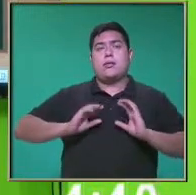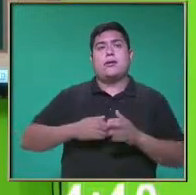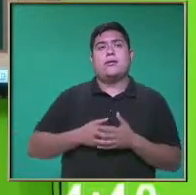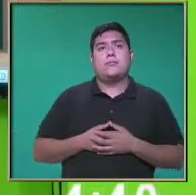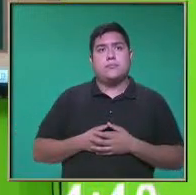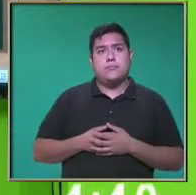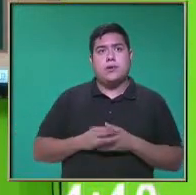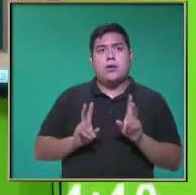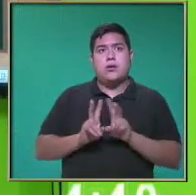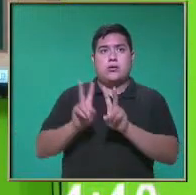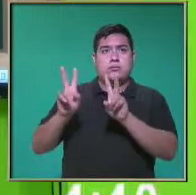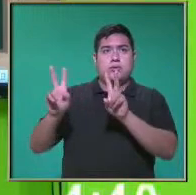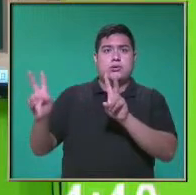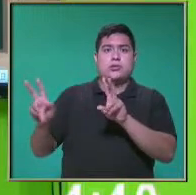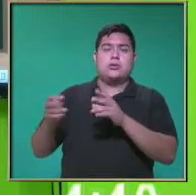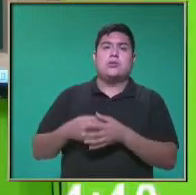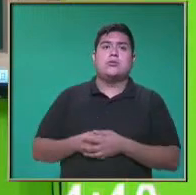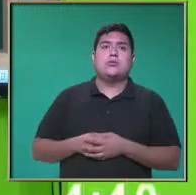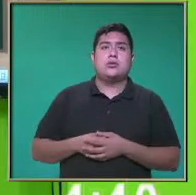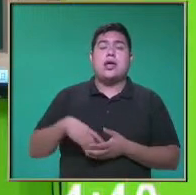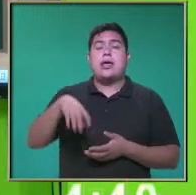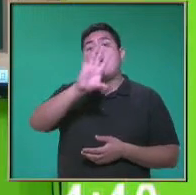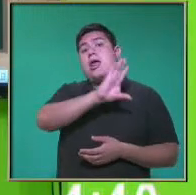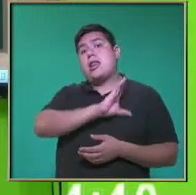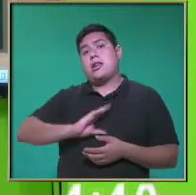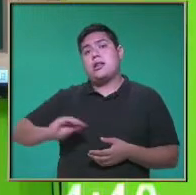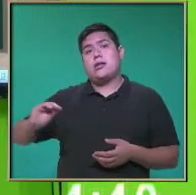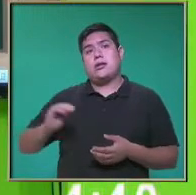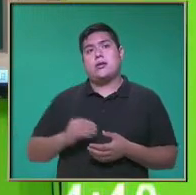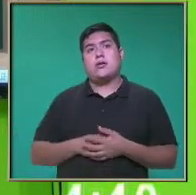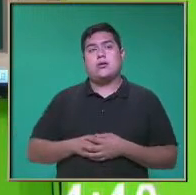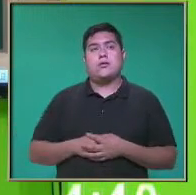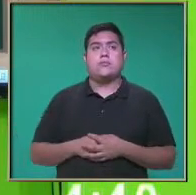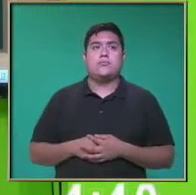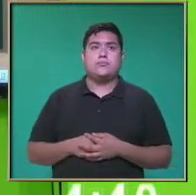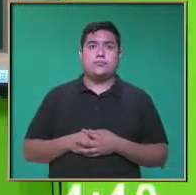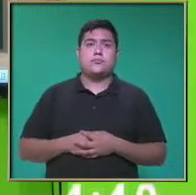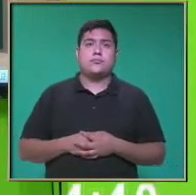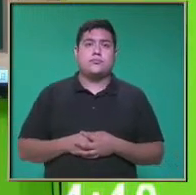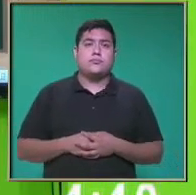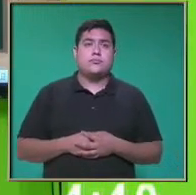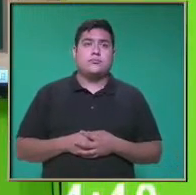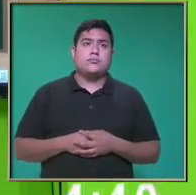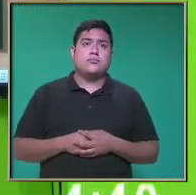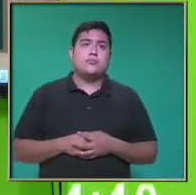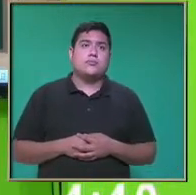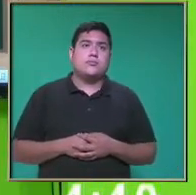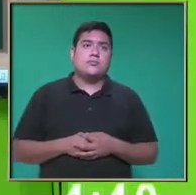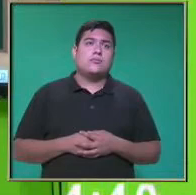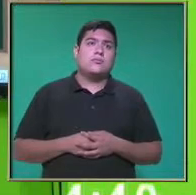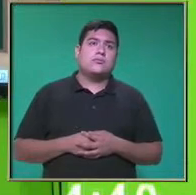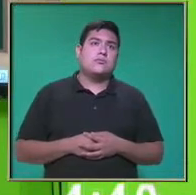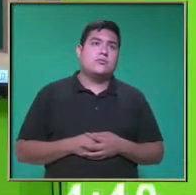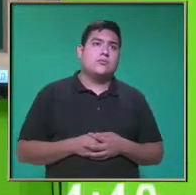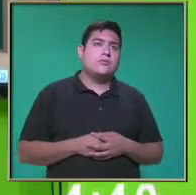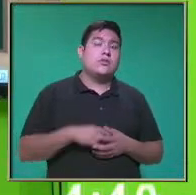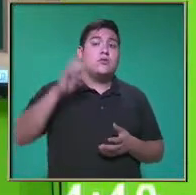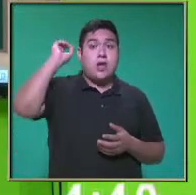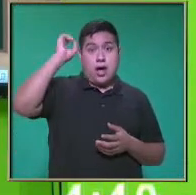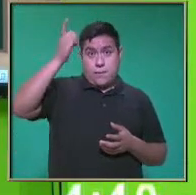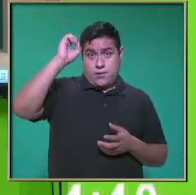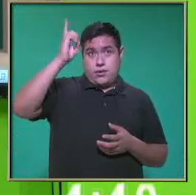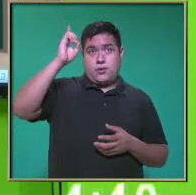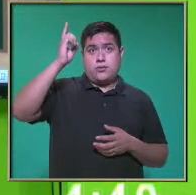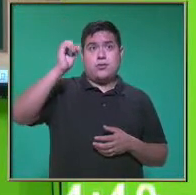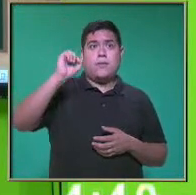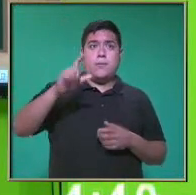chino, al hijo, al hermano, los vecinos, el general, el que fue a dar el aviso, el emperador y los caballos.